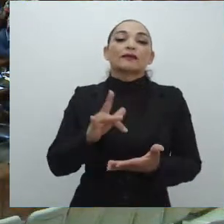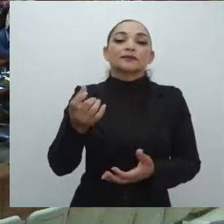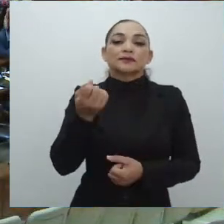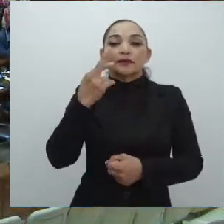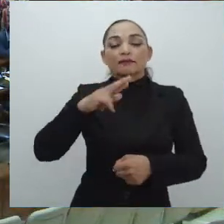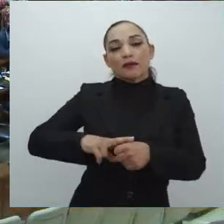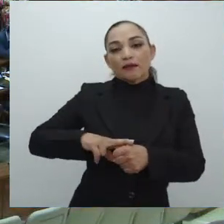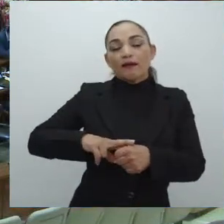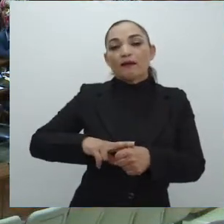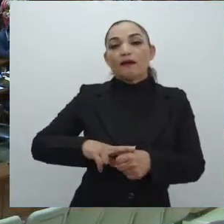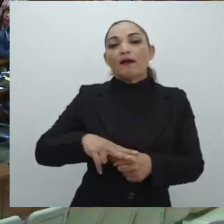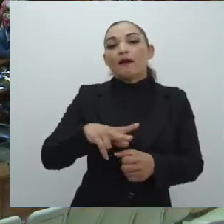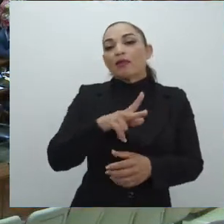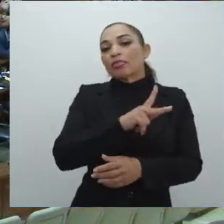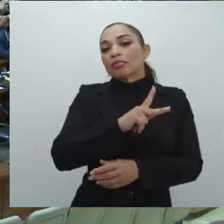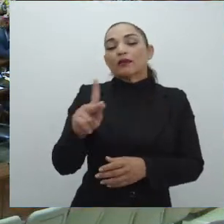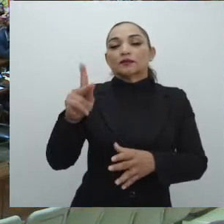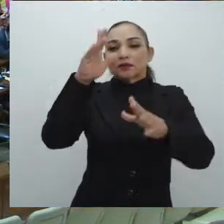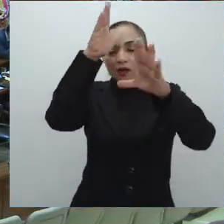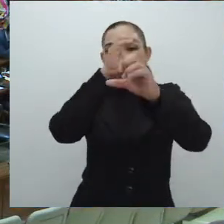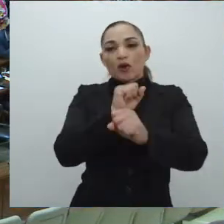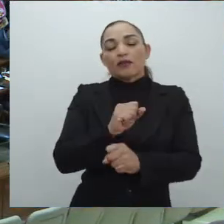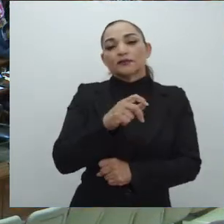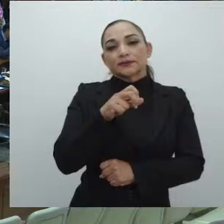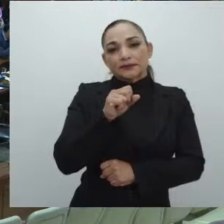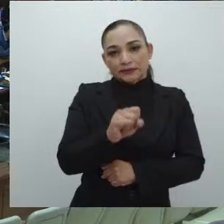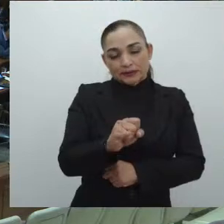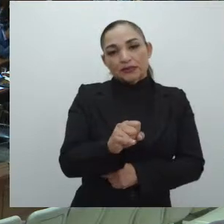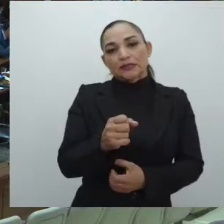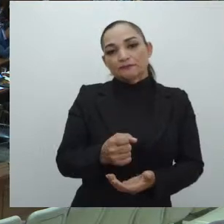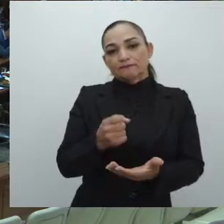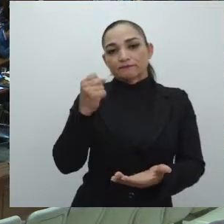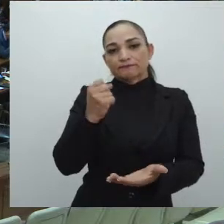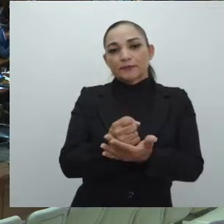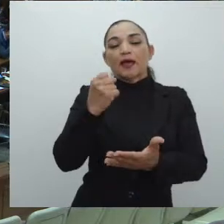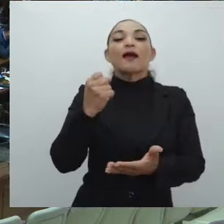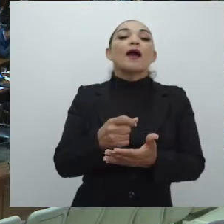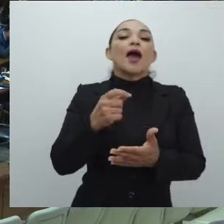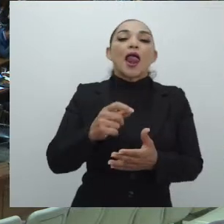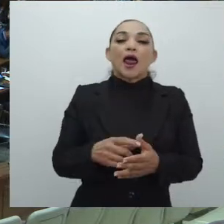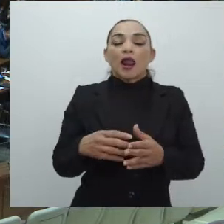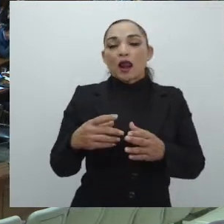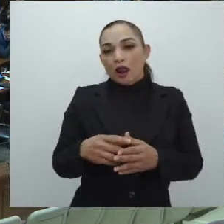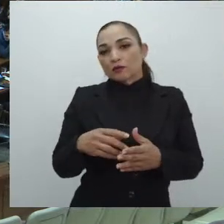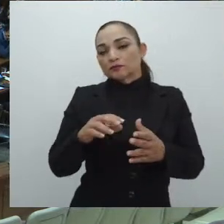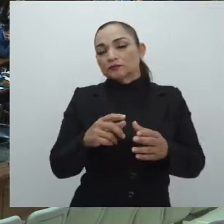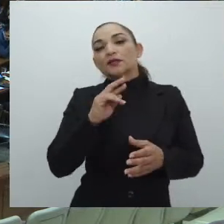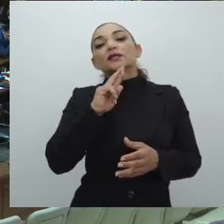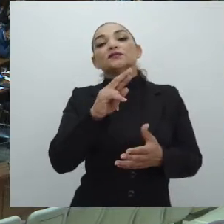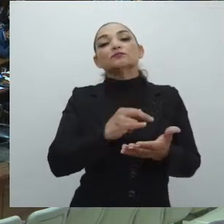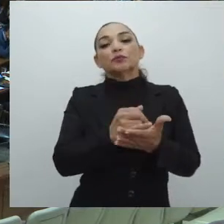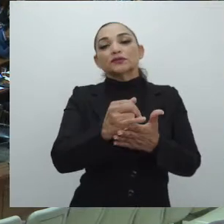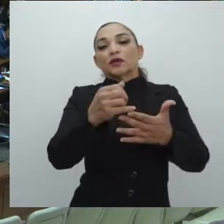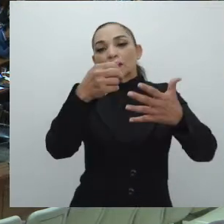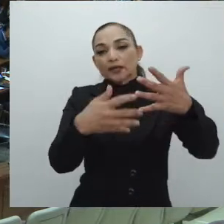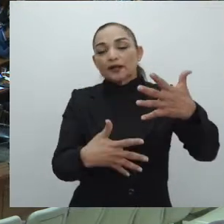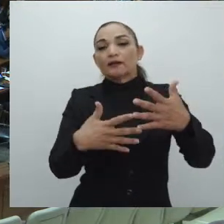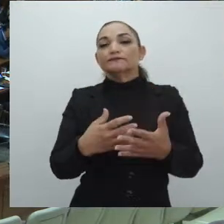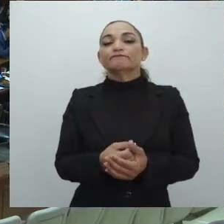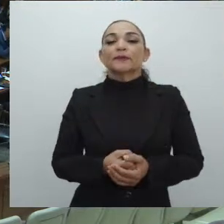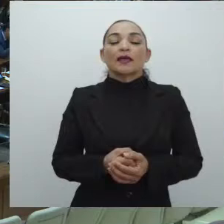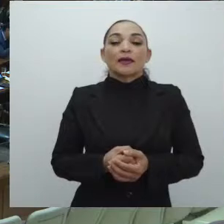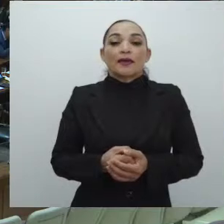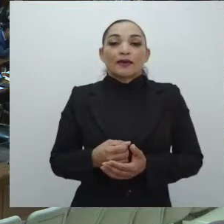Por unanimidad se aprueba el dictamen en lo general. Esta discusión, el dictamen en lo particular. Las diputadas y los diputados que